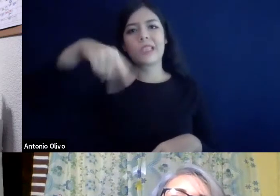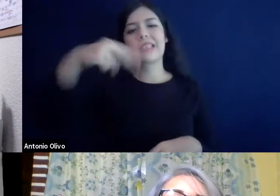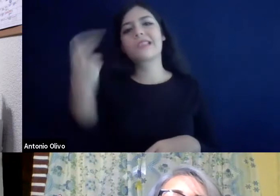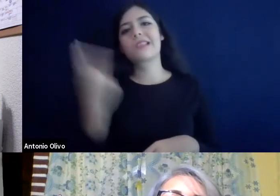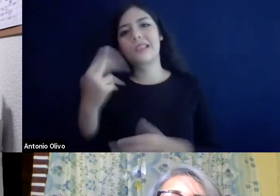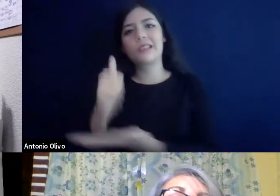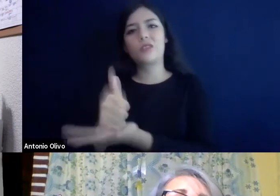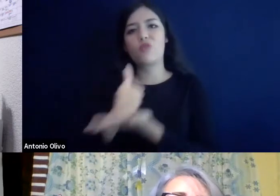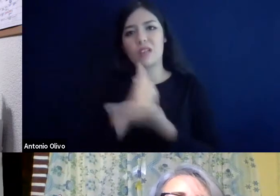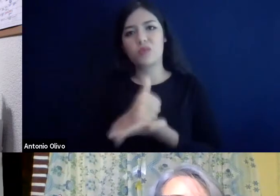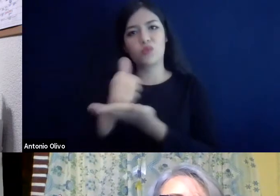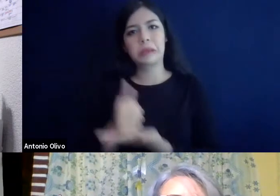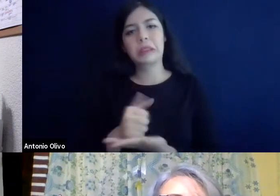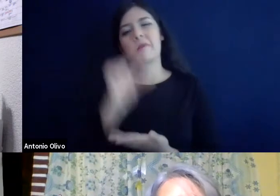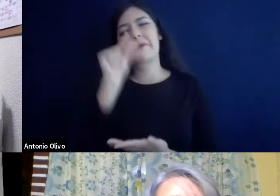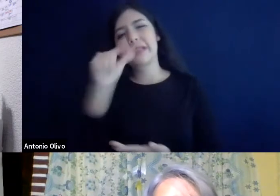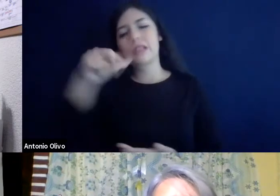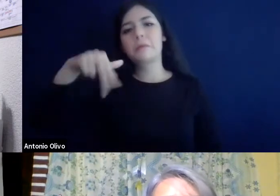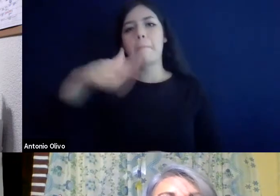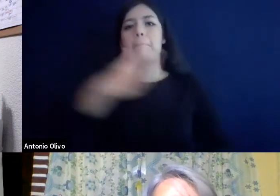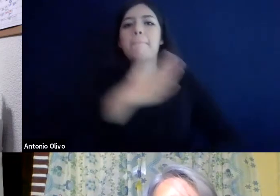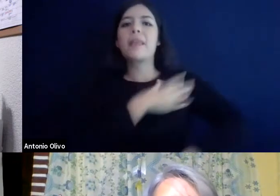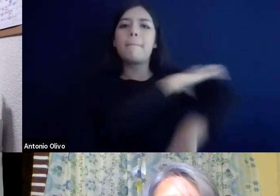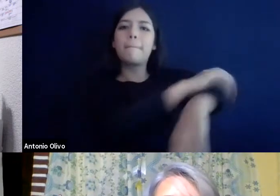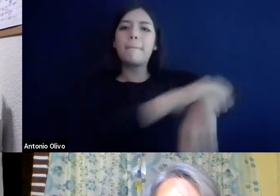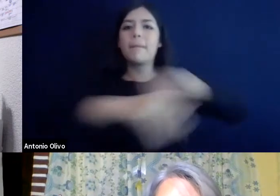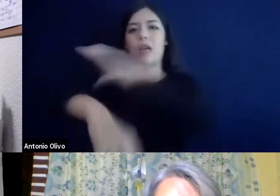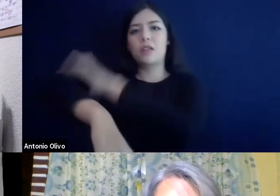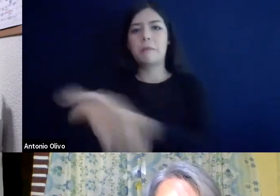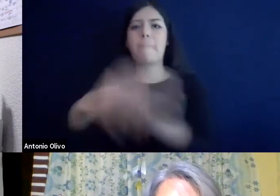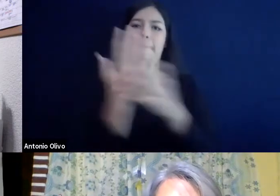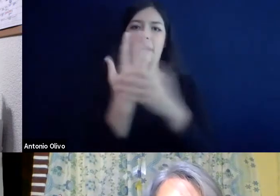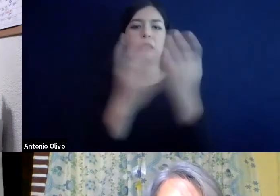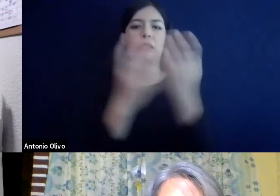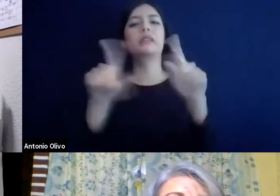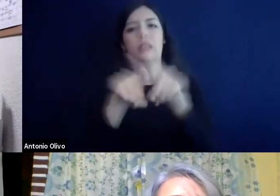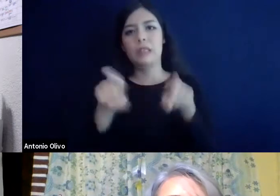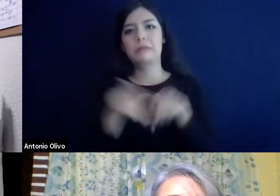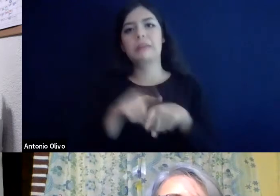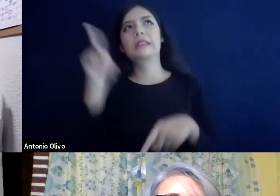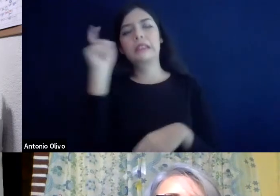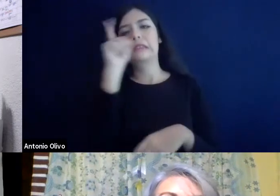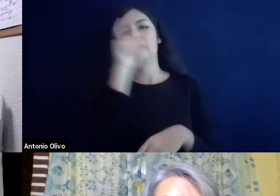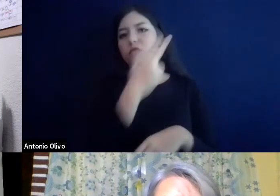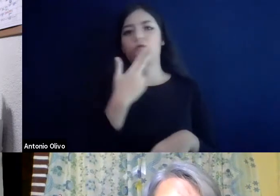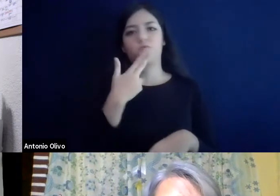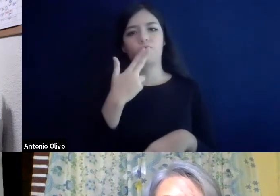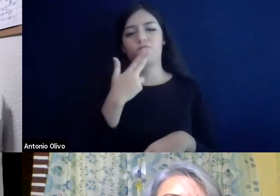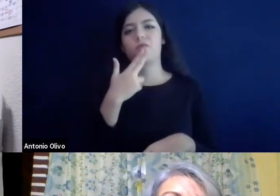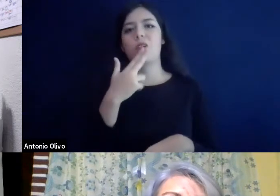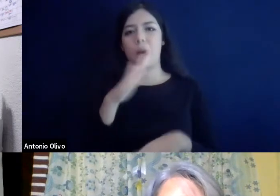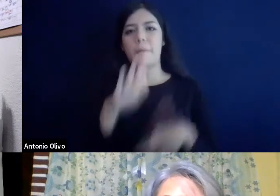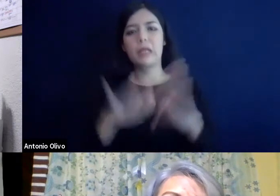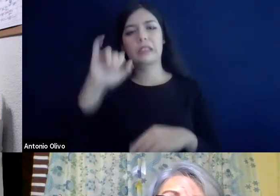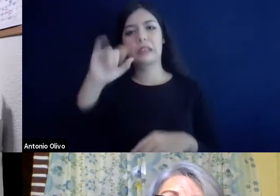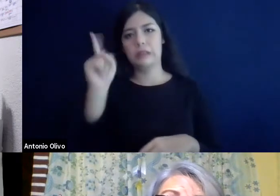poquito y mis brazos también y mis manos también ya están afectadas. Entonces, bueno, cuando yo entro a la prepa 6,